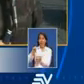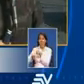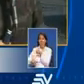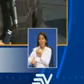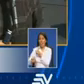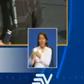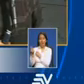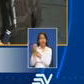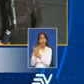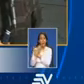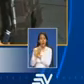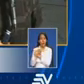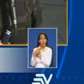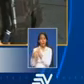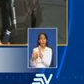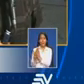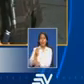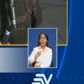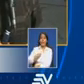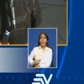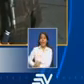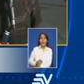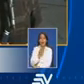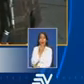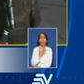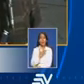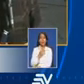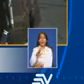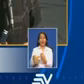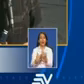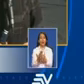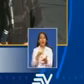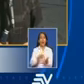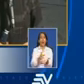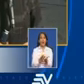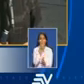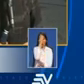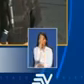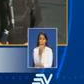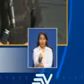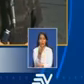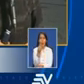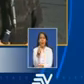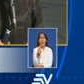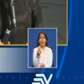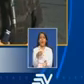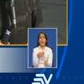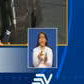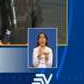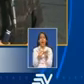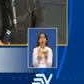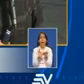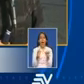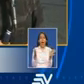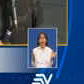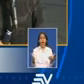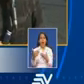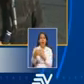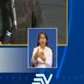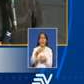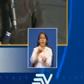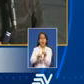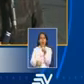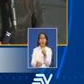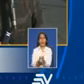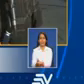con Andrea Marín para que nos dé más detalles. Andrea, te saludamos nuevamente. Cuéntanos cuánto le cuesta a la ciudad reponer un contenedor dañado.